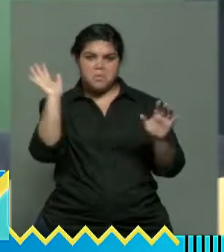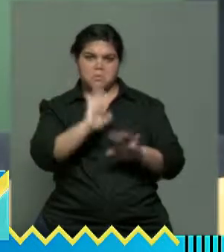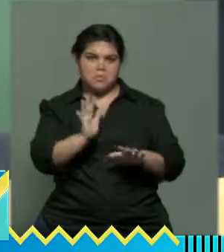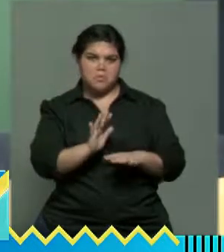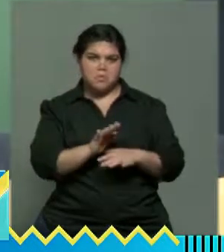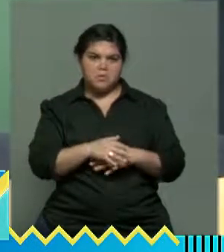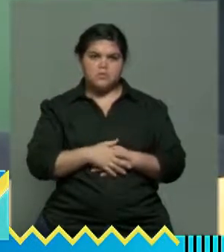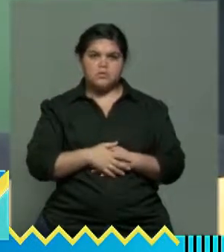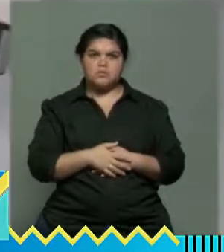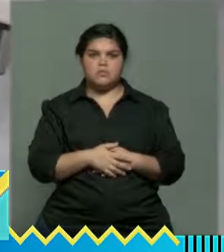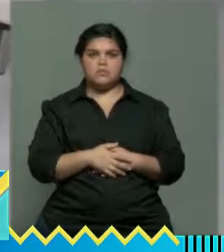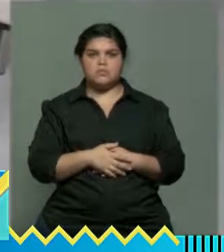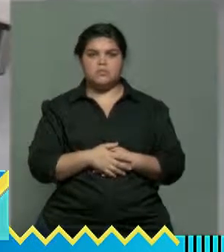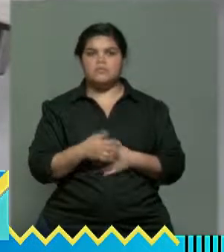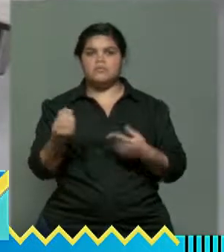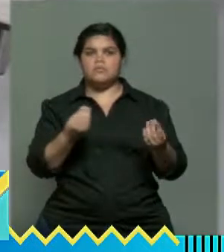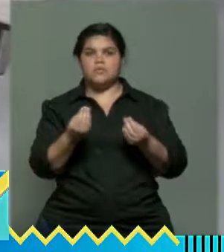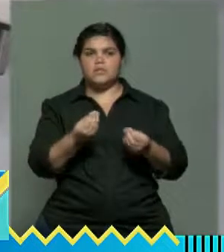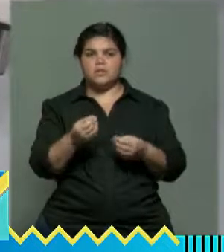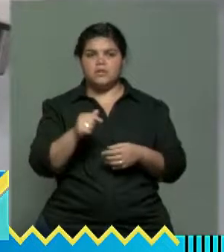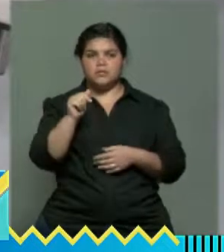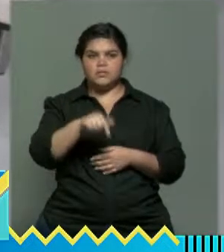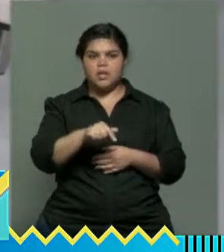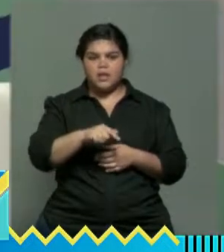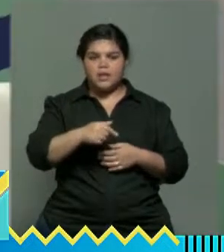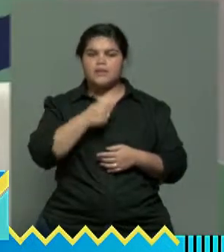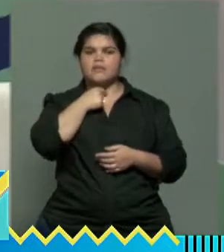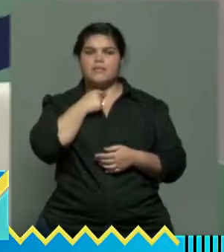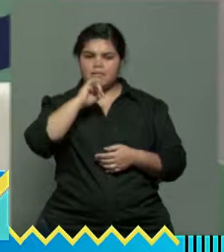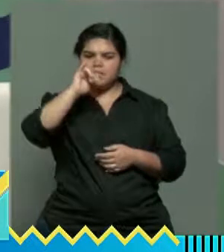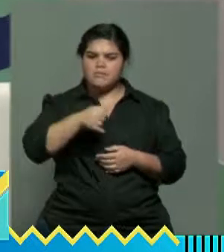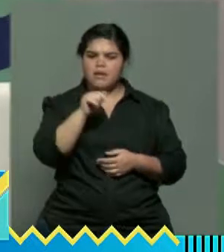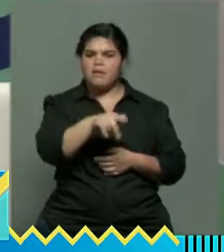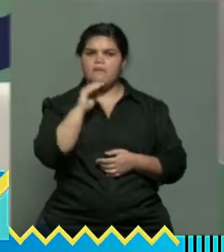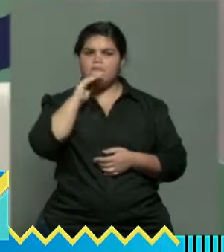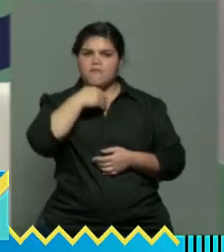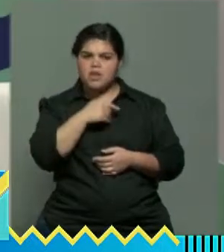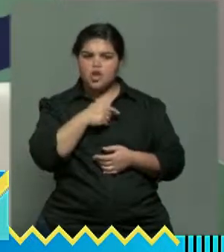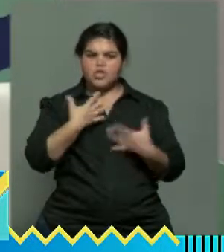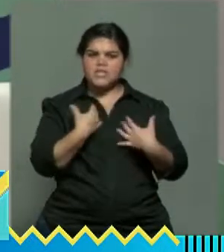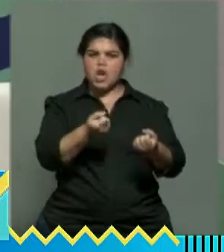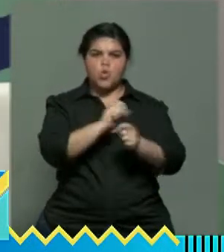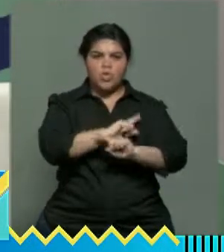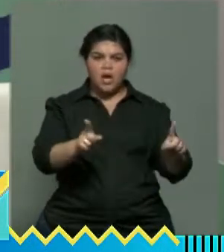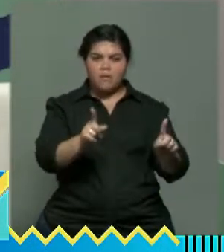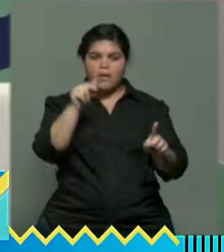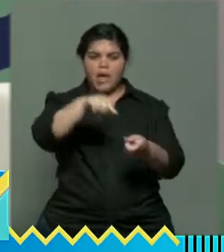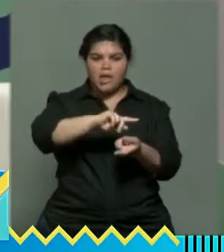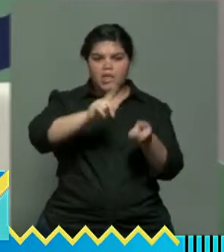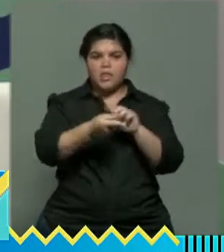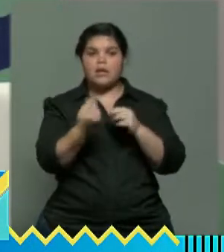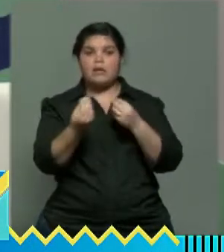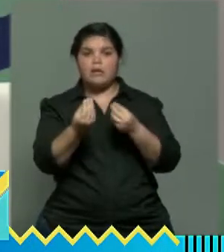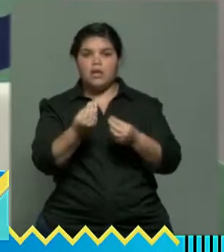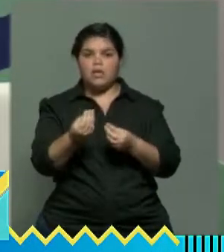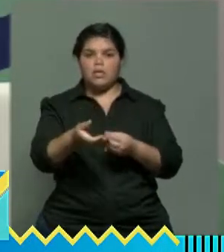de dar una vuelta de tuerca más, insistiendo en que el vino es un producto no saludable y que por lo tanto no hay que bajar su consumo.